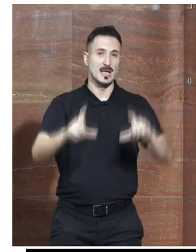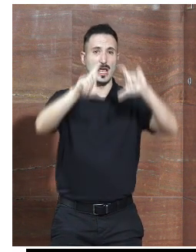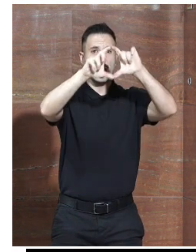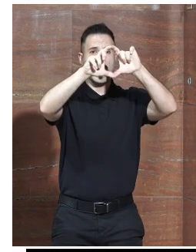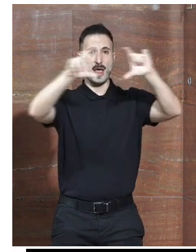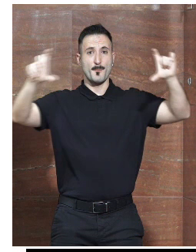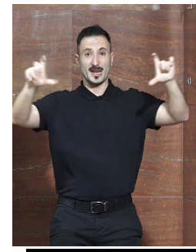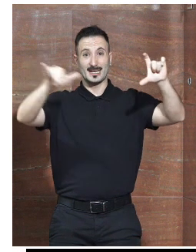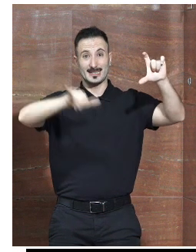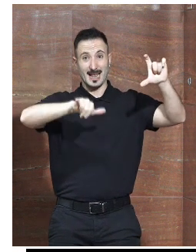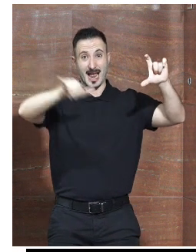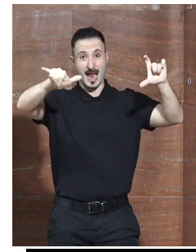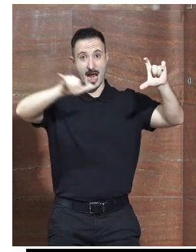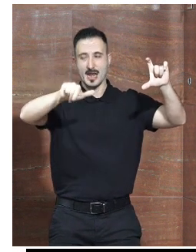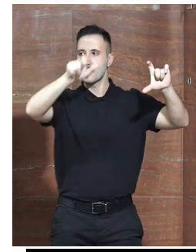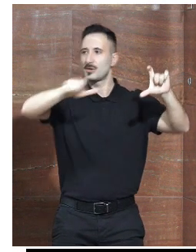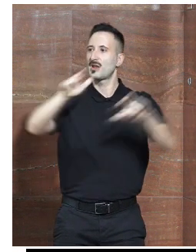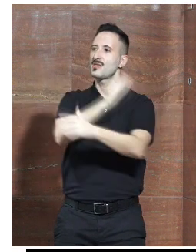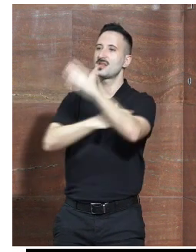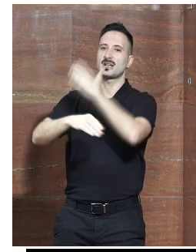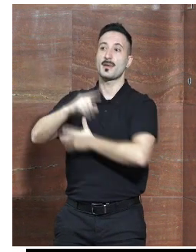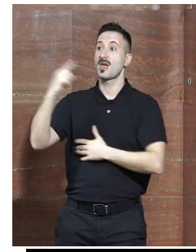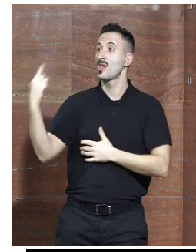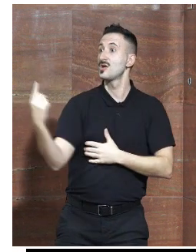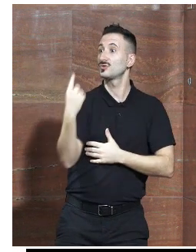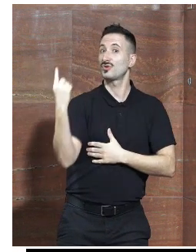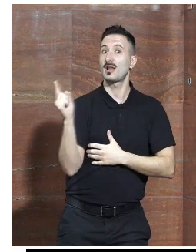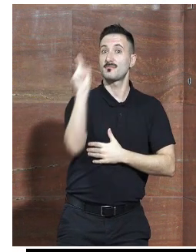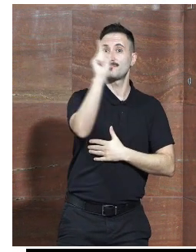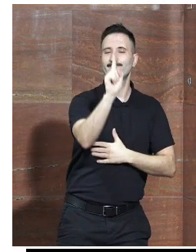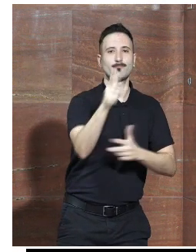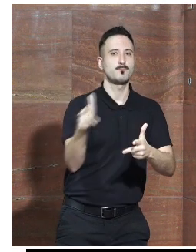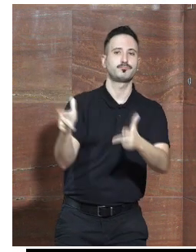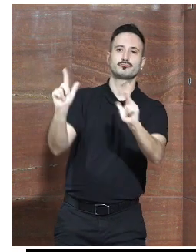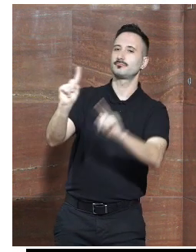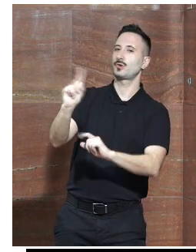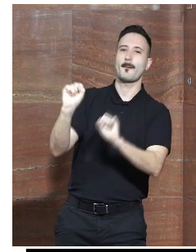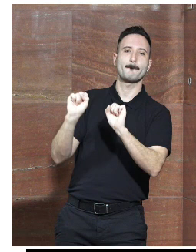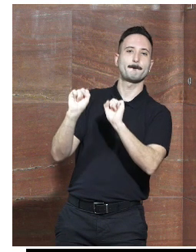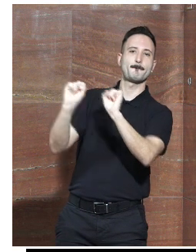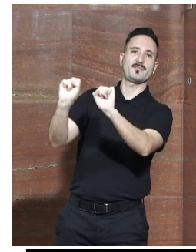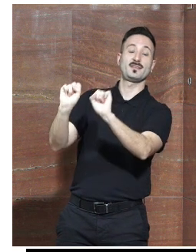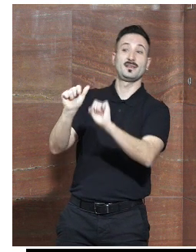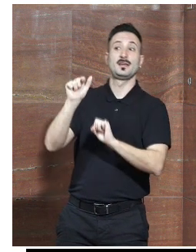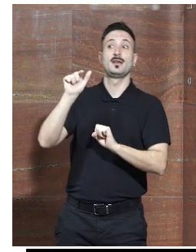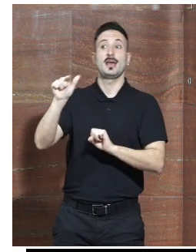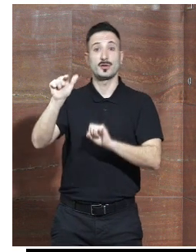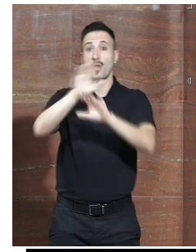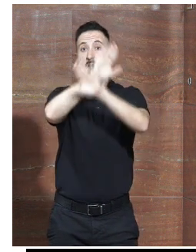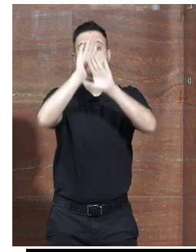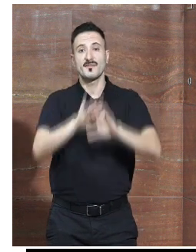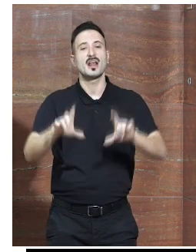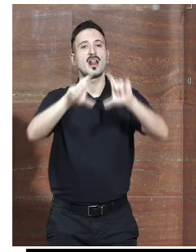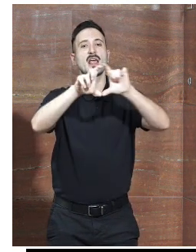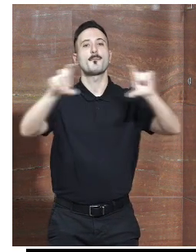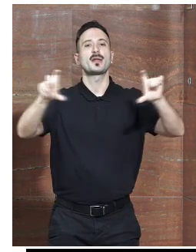permitido volar a personas con discapacidad solas, que no han permitido. Y eso al final depende de la